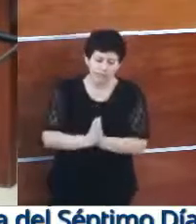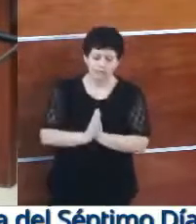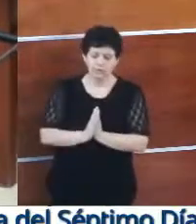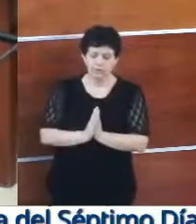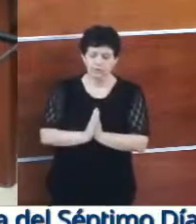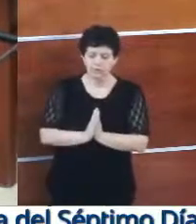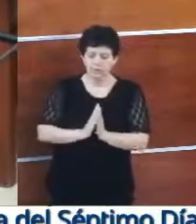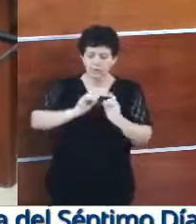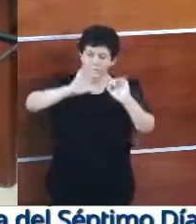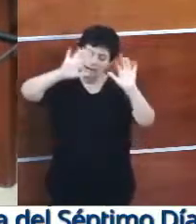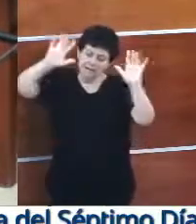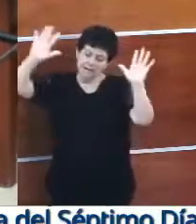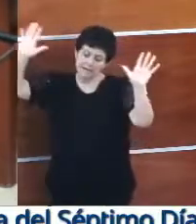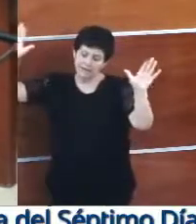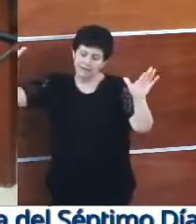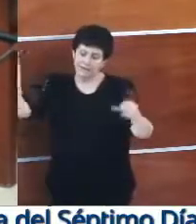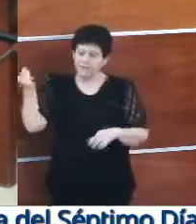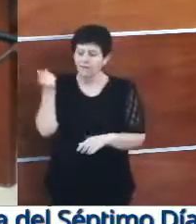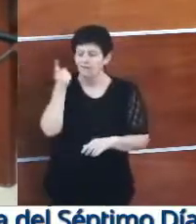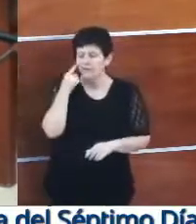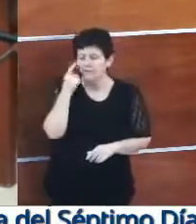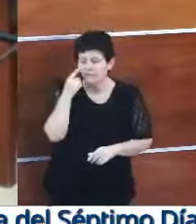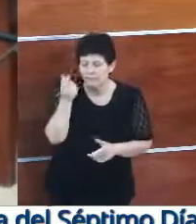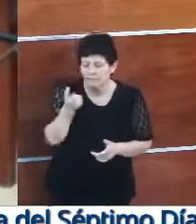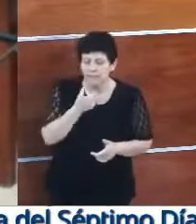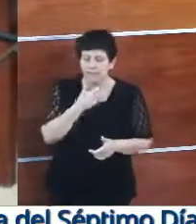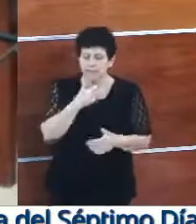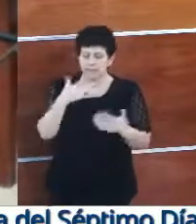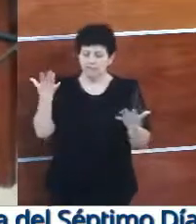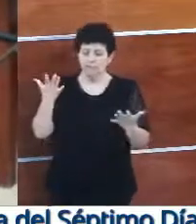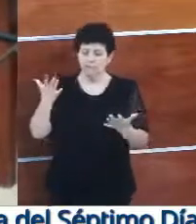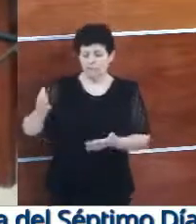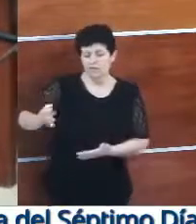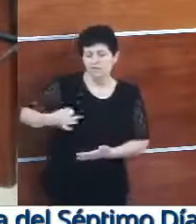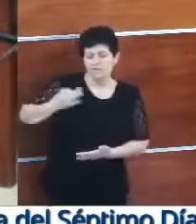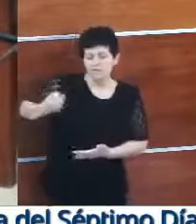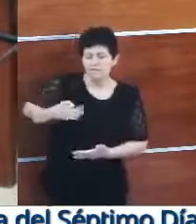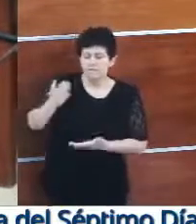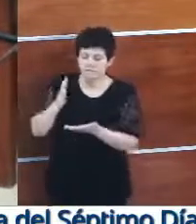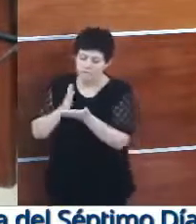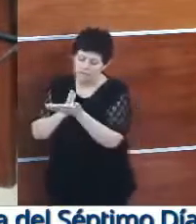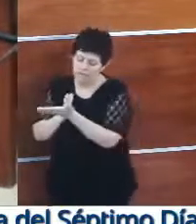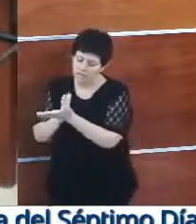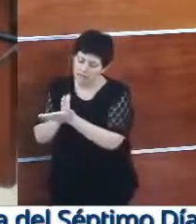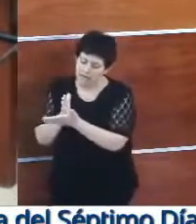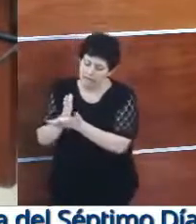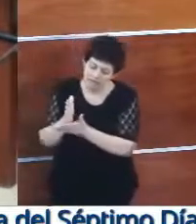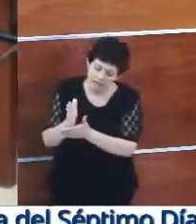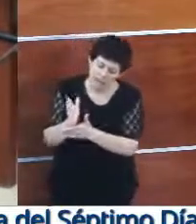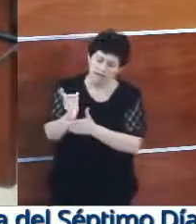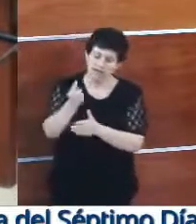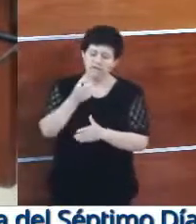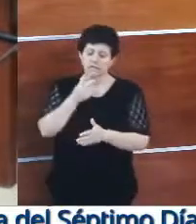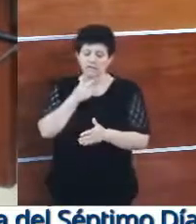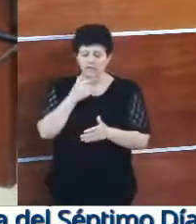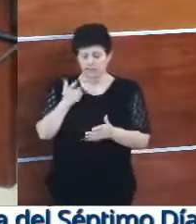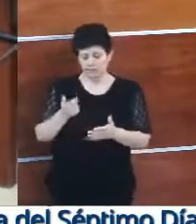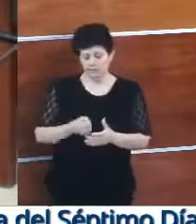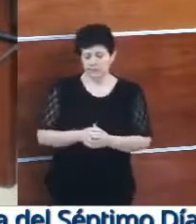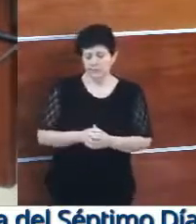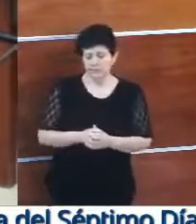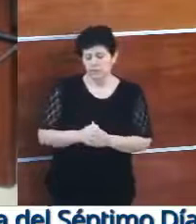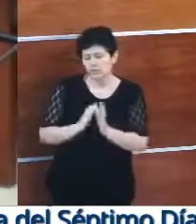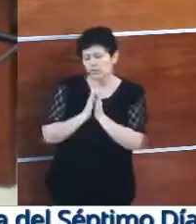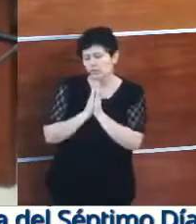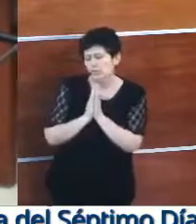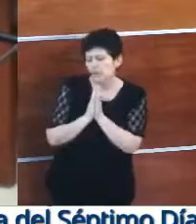las mansiones celestiales. Queremos vivir la vida eterna para la cual tú nos has creado. No permitas